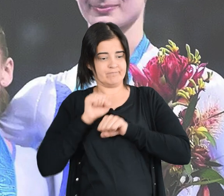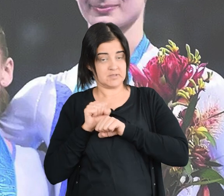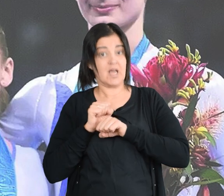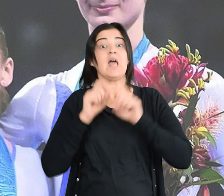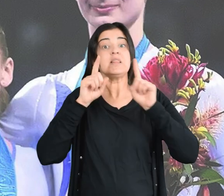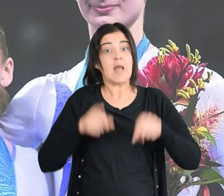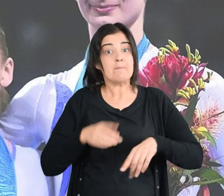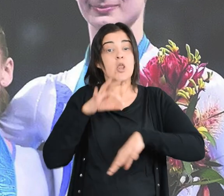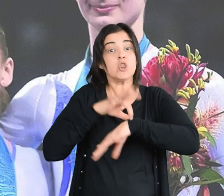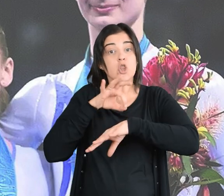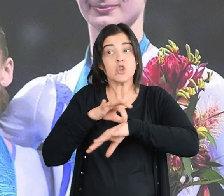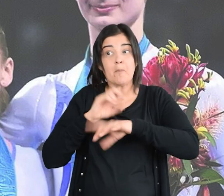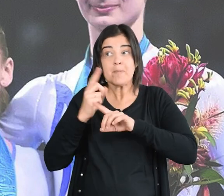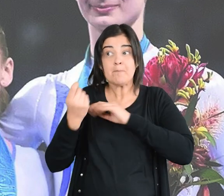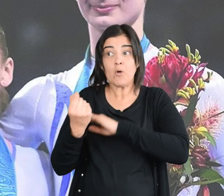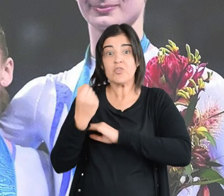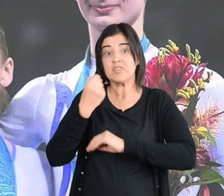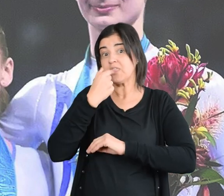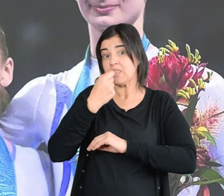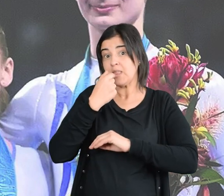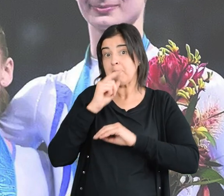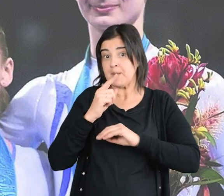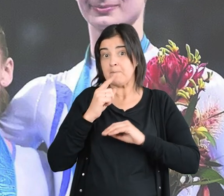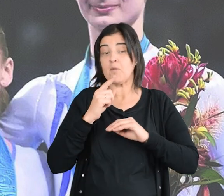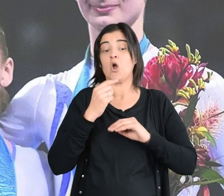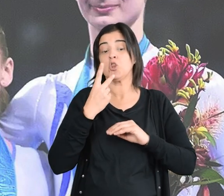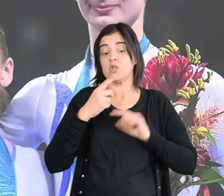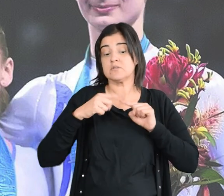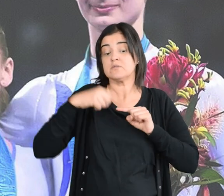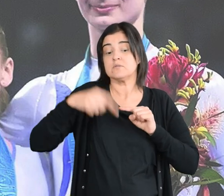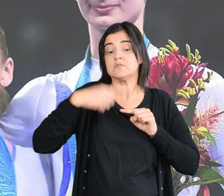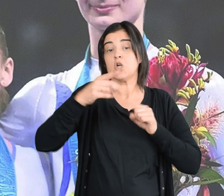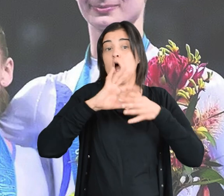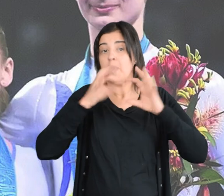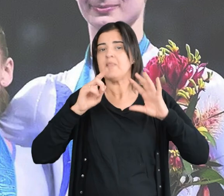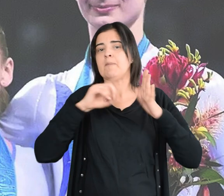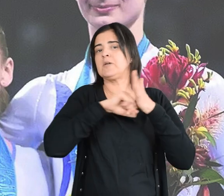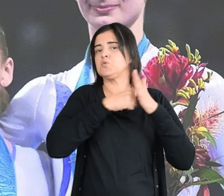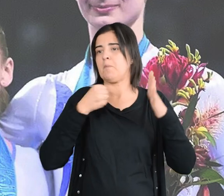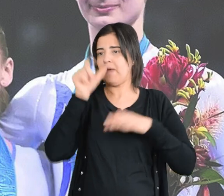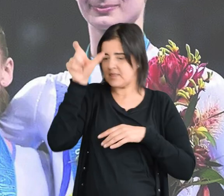también suspenden del cargo al médico del equipo por las siguientes dos ediciones olímpicas